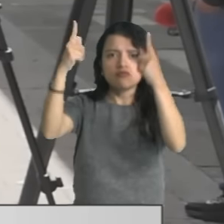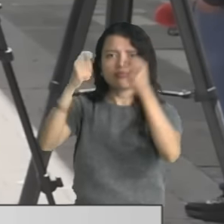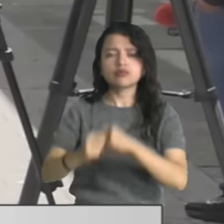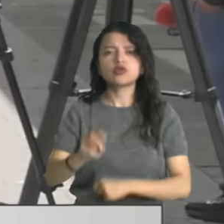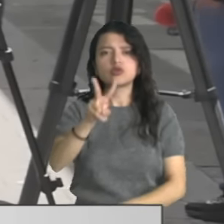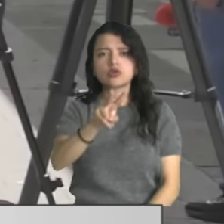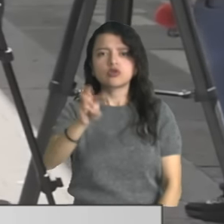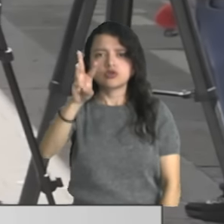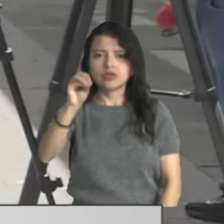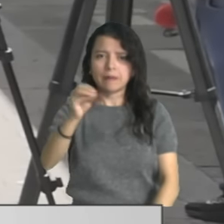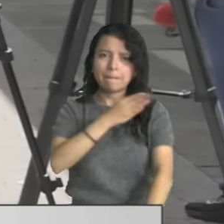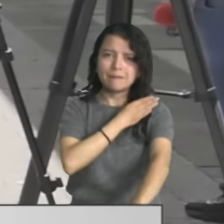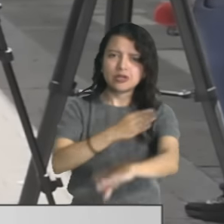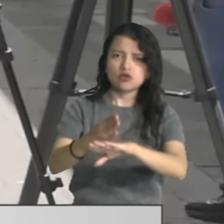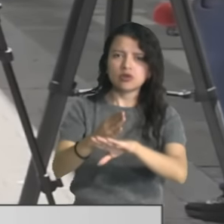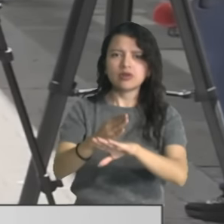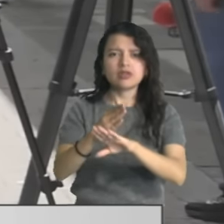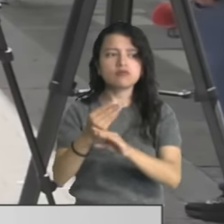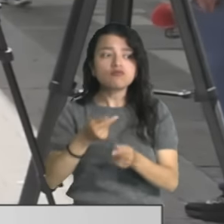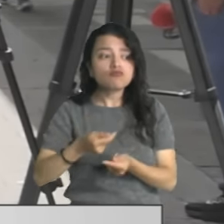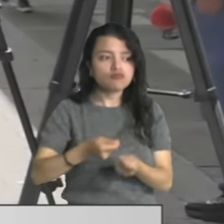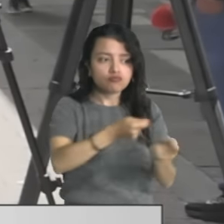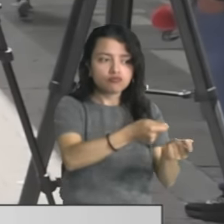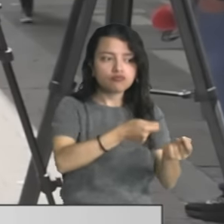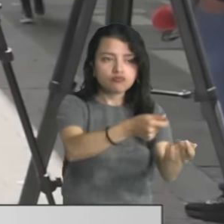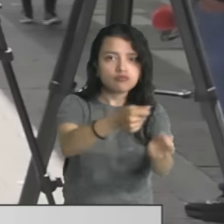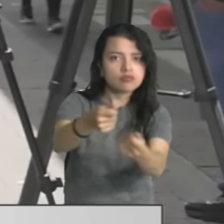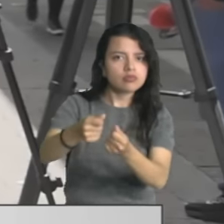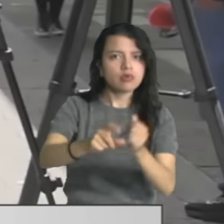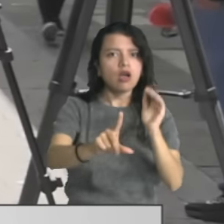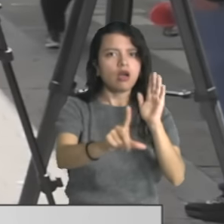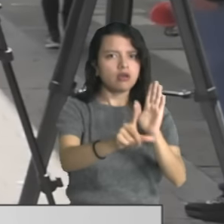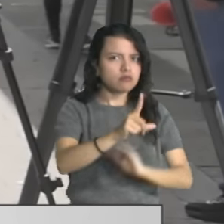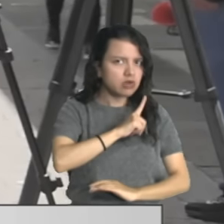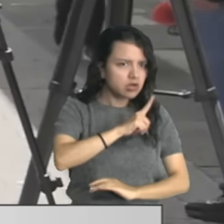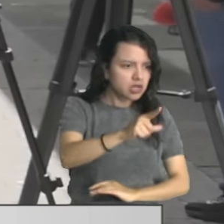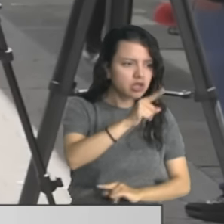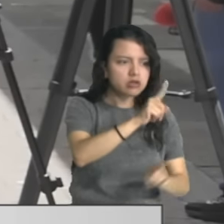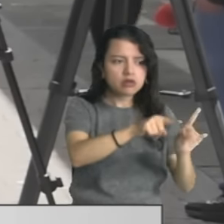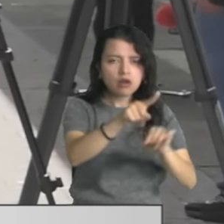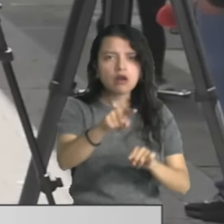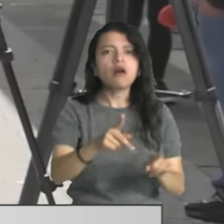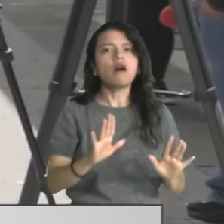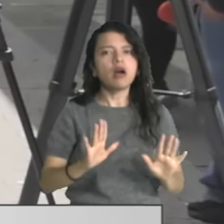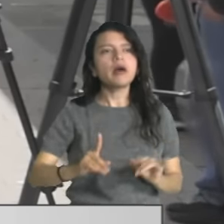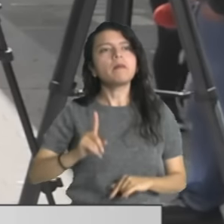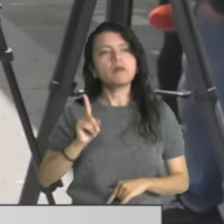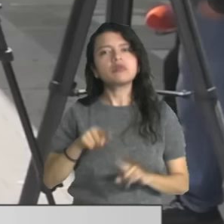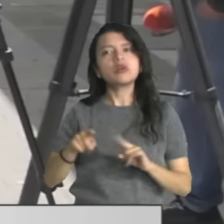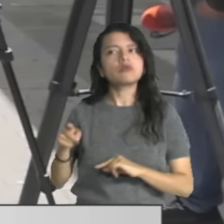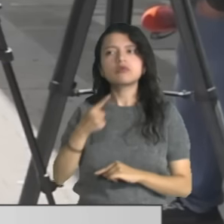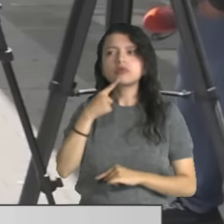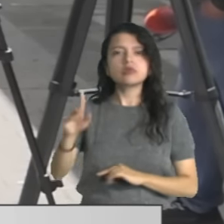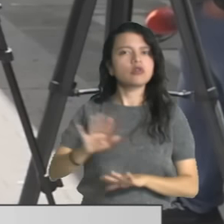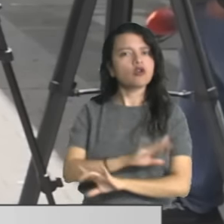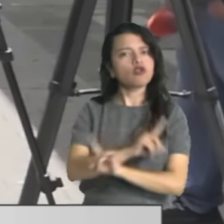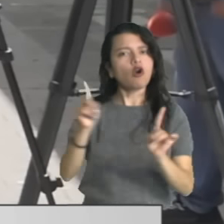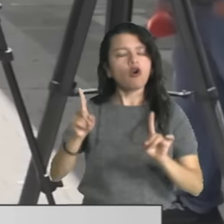280 millones de pesos a líderes de esta comunidad, y sería una de las razones por las cuales esta comunidad ha tratado de retener